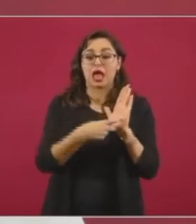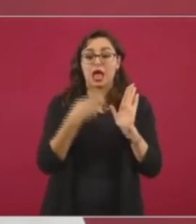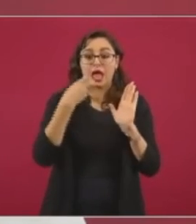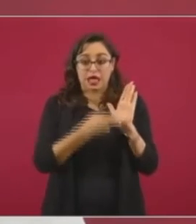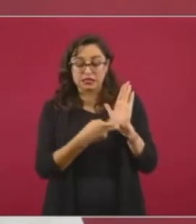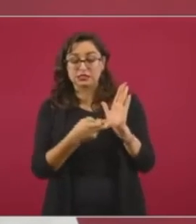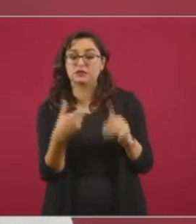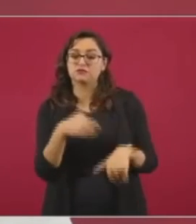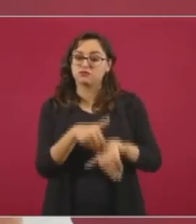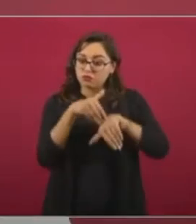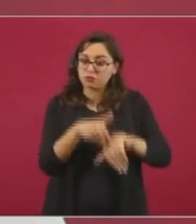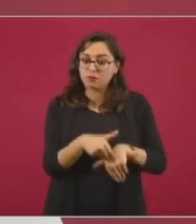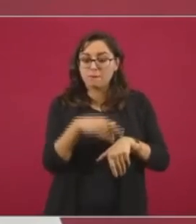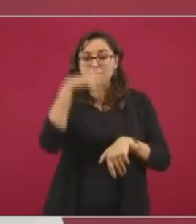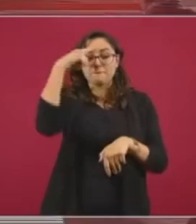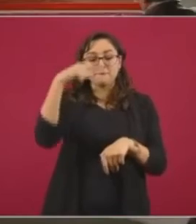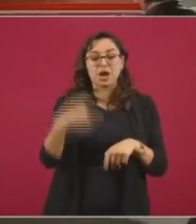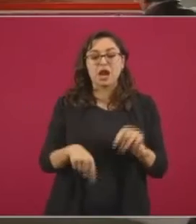tendrá